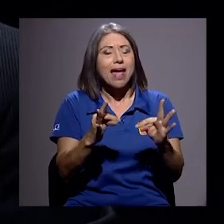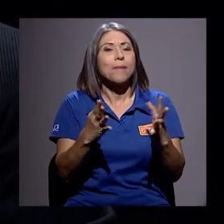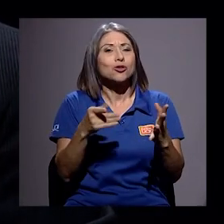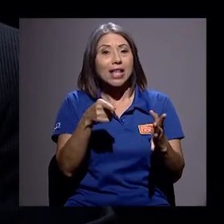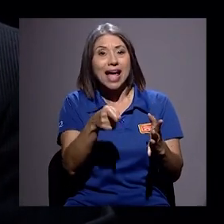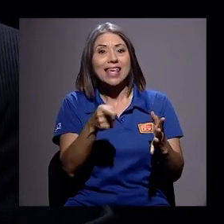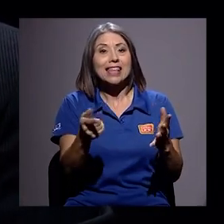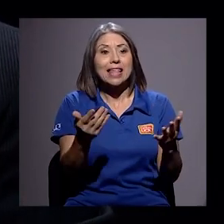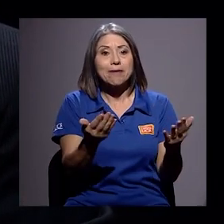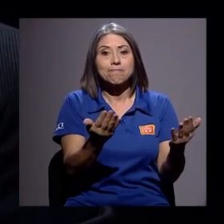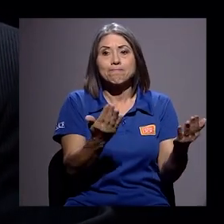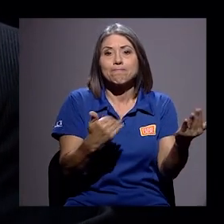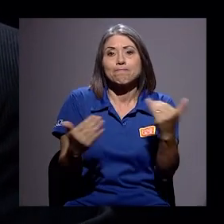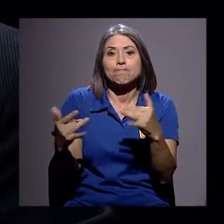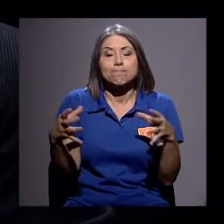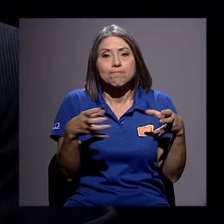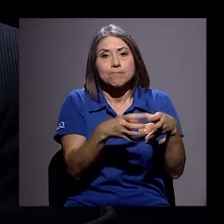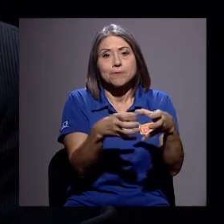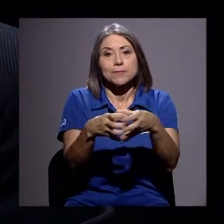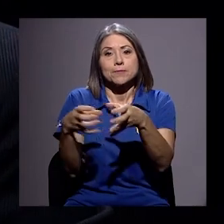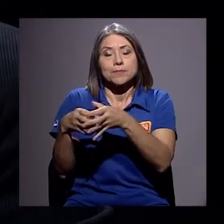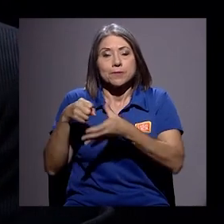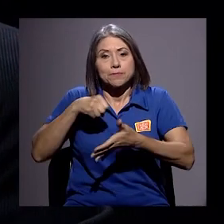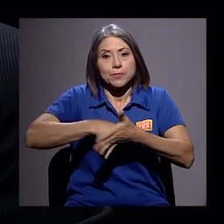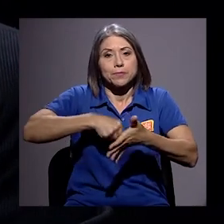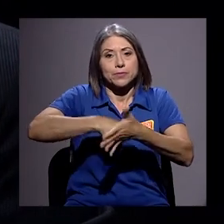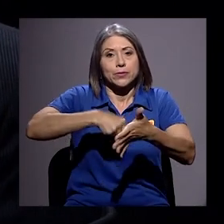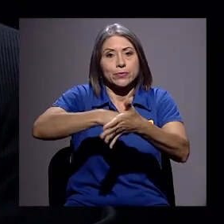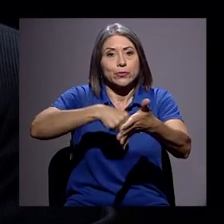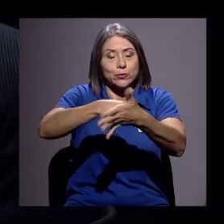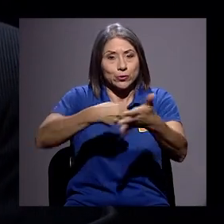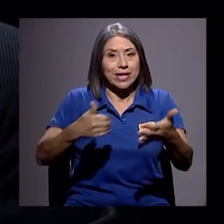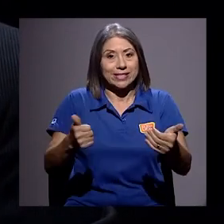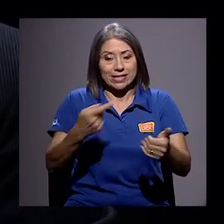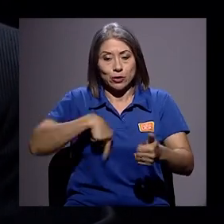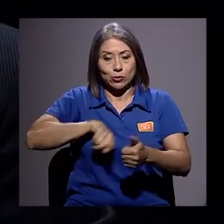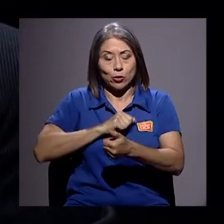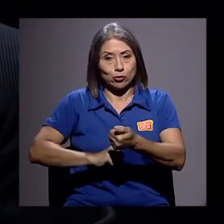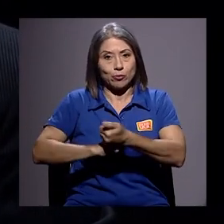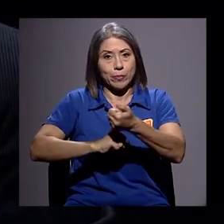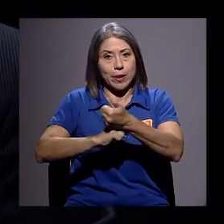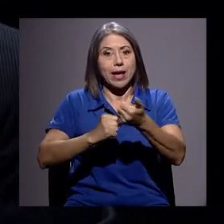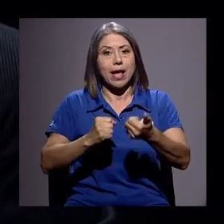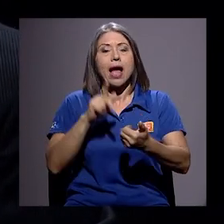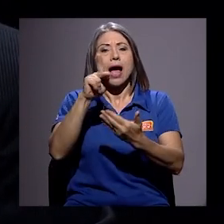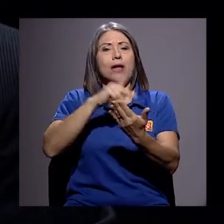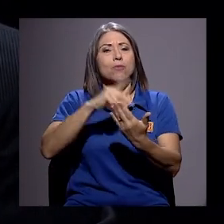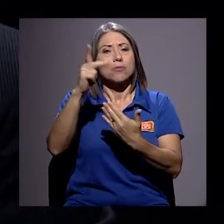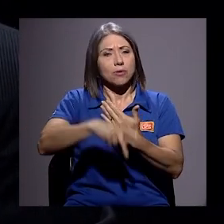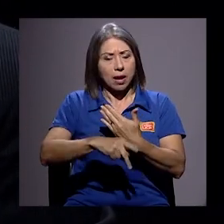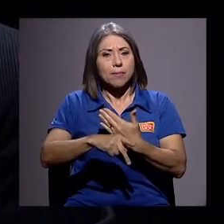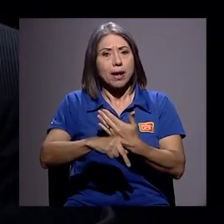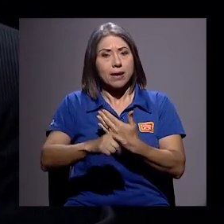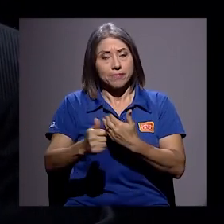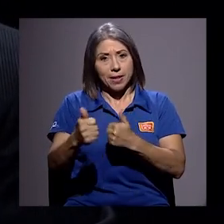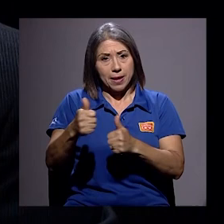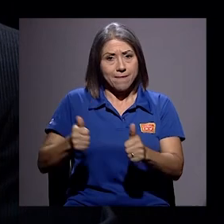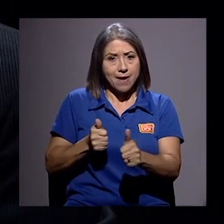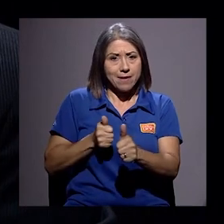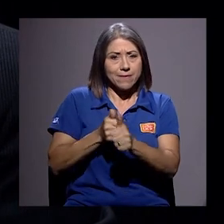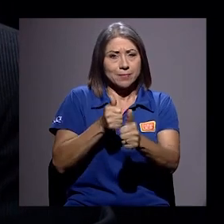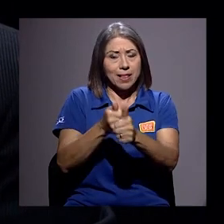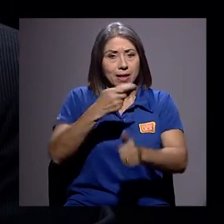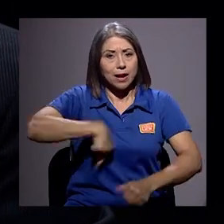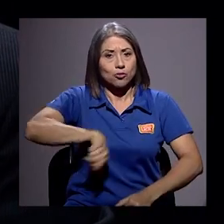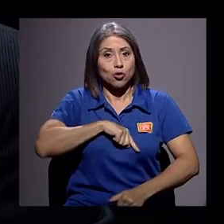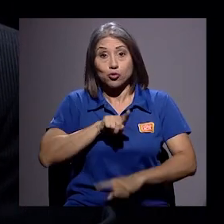de las luchas que se venían dando y de las que nosotros veníamos acompañando entonces hay un programa digamos que nos va a respaldar a nosotros pero no es